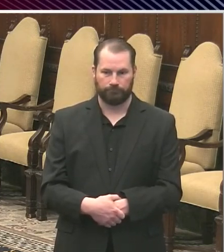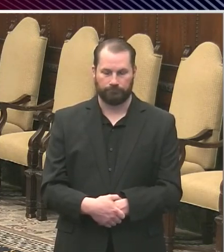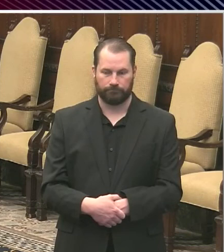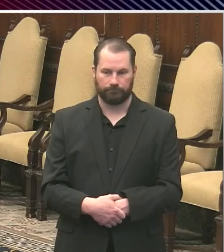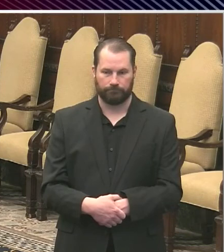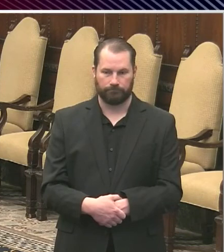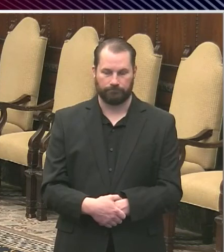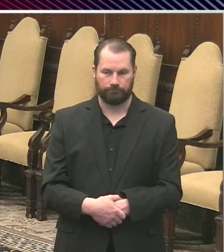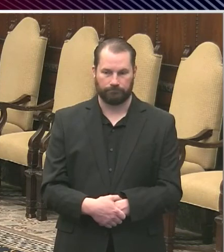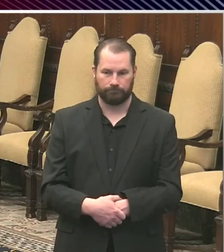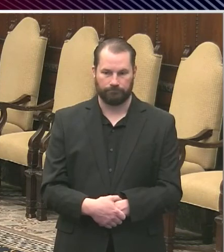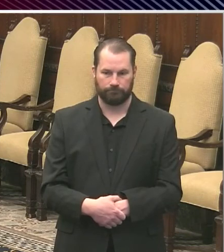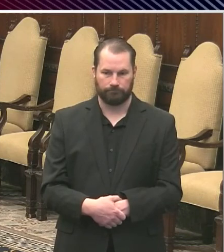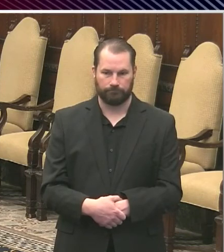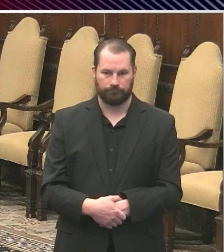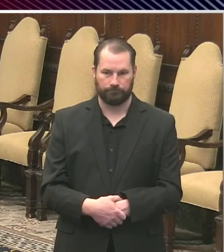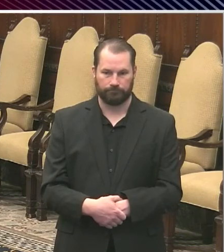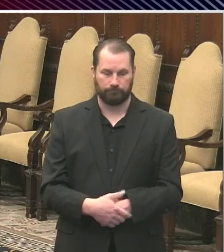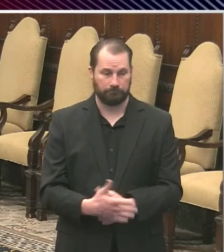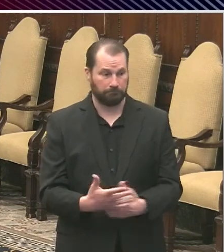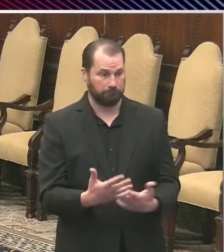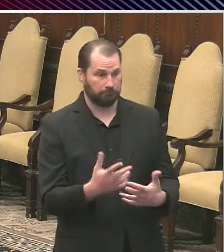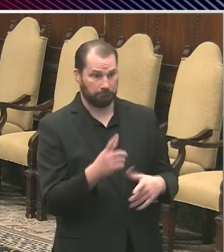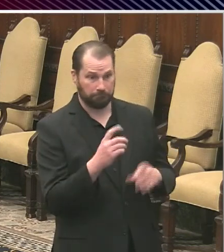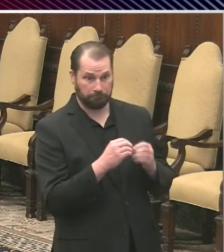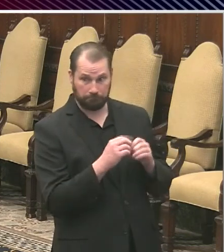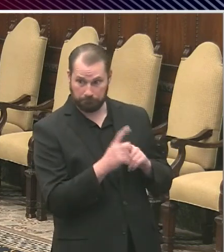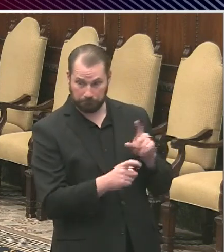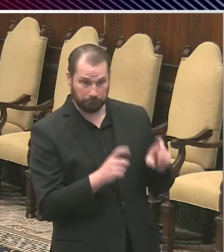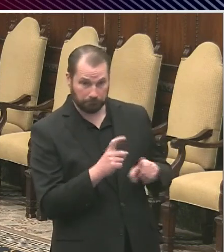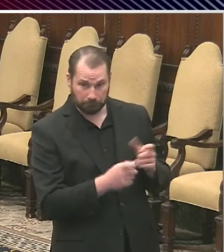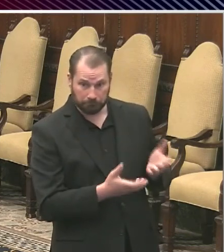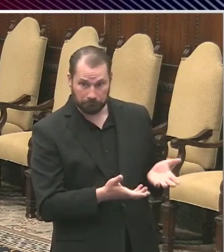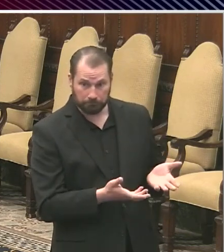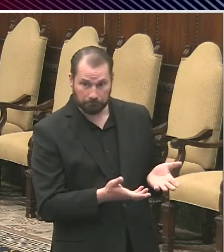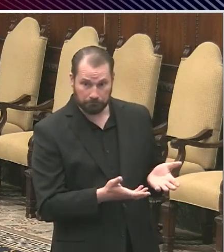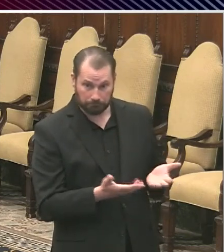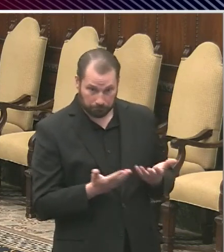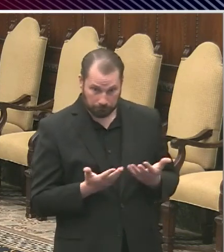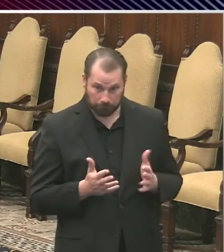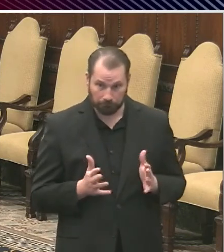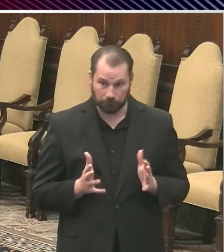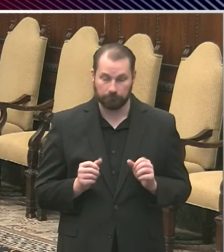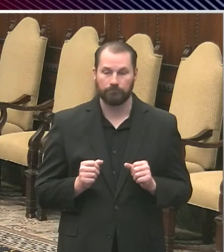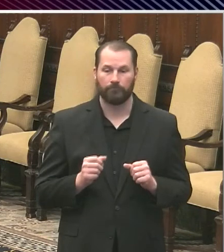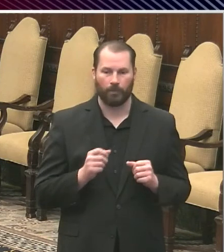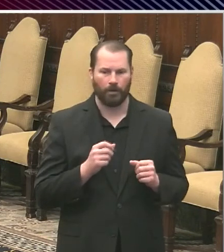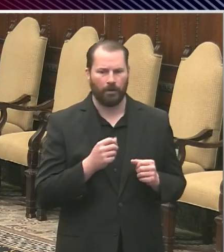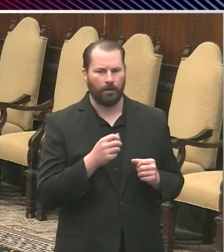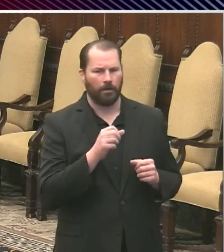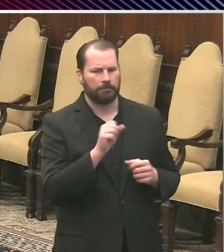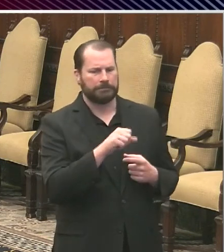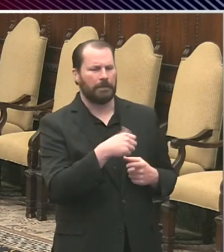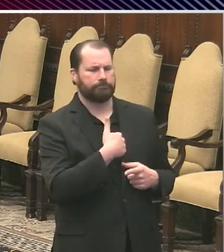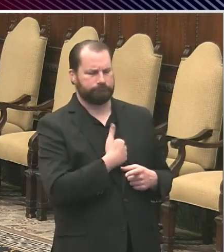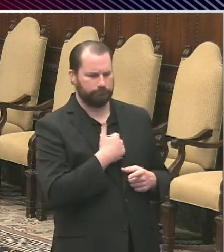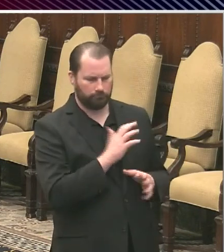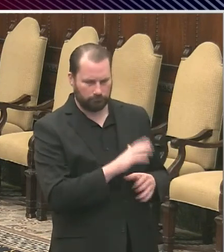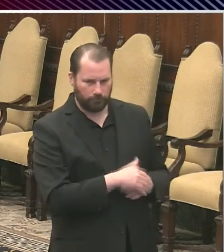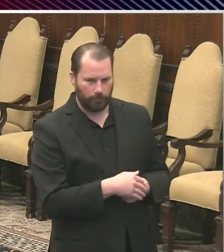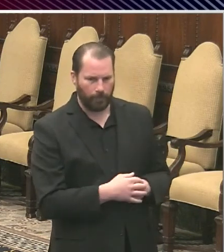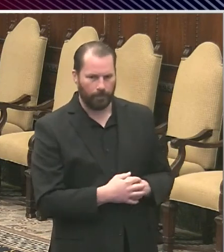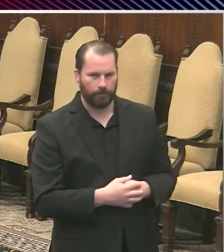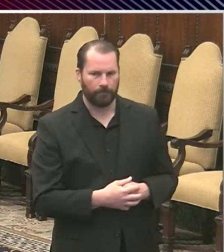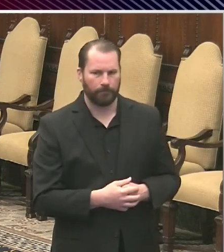Perla, did you have anything else? I think you just unmuted yourself. Yes, I'm sorry. Okay. Can you hear me? Yes. I just want to be